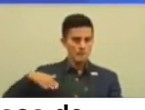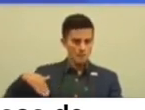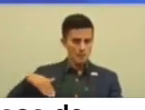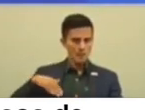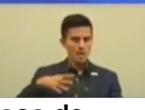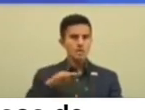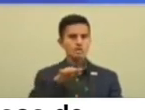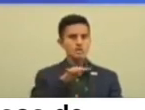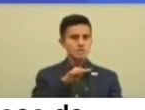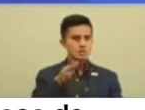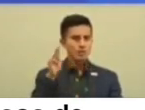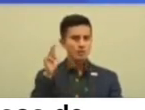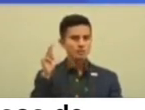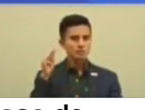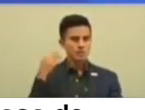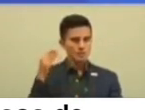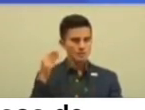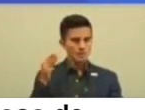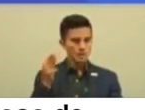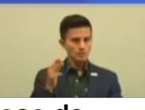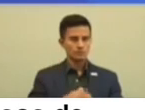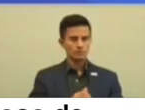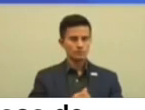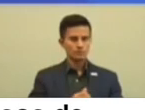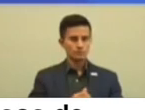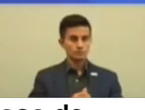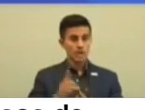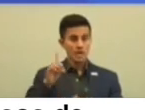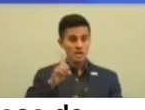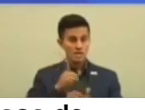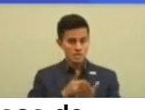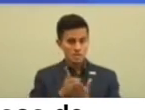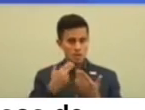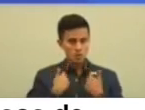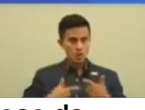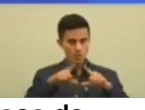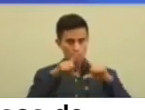de los Derechos Humanos emitió la recomendación número